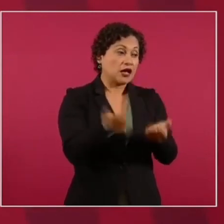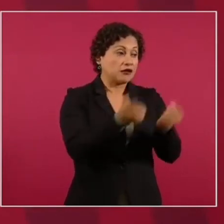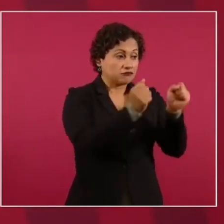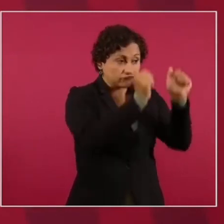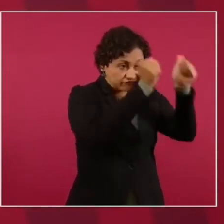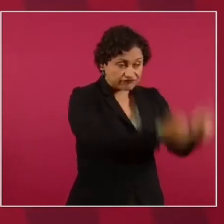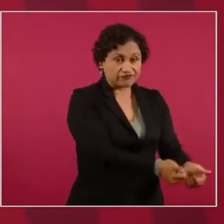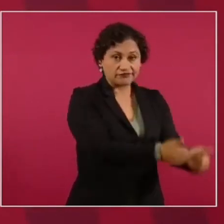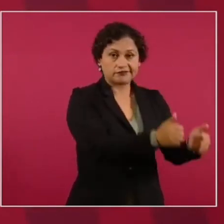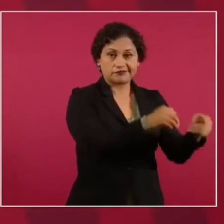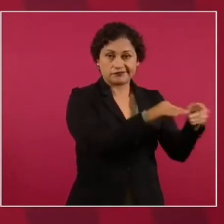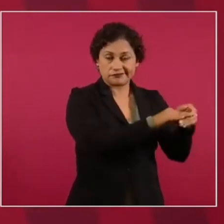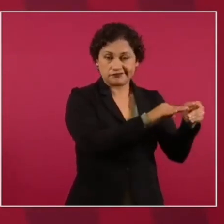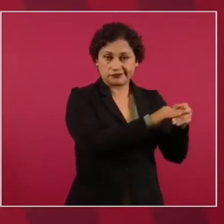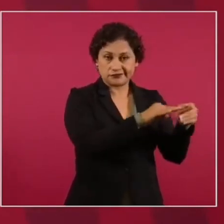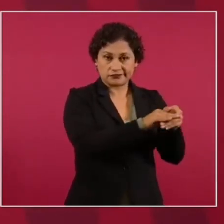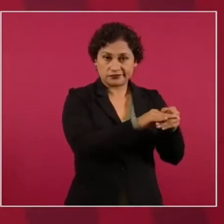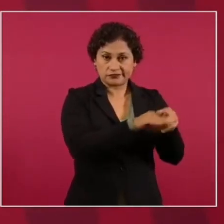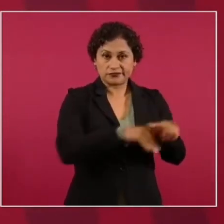Todo esto ahora